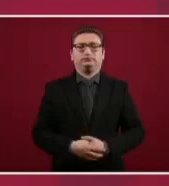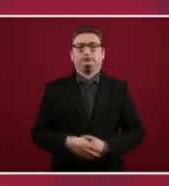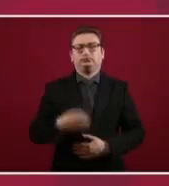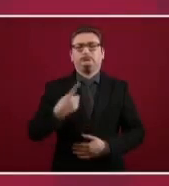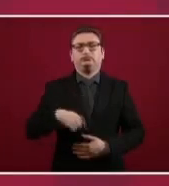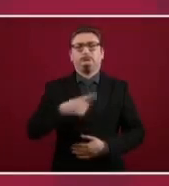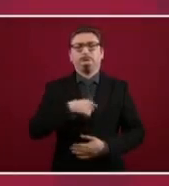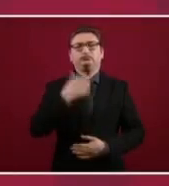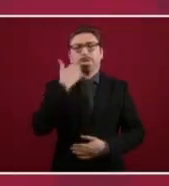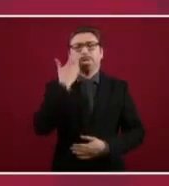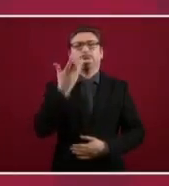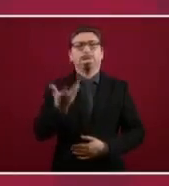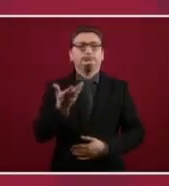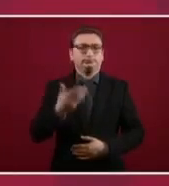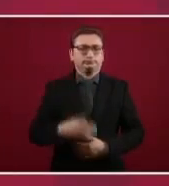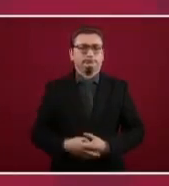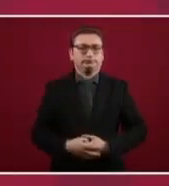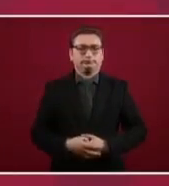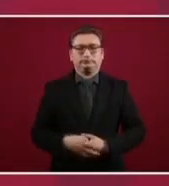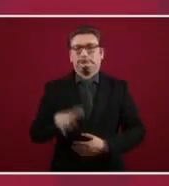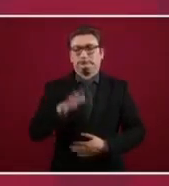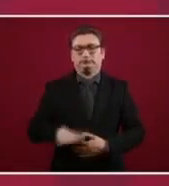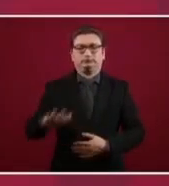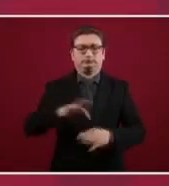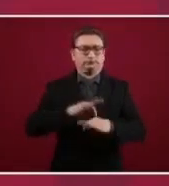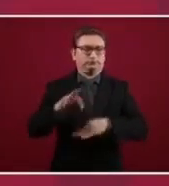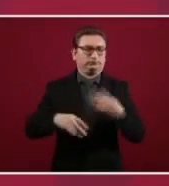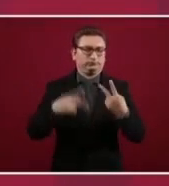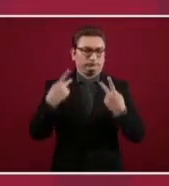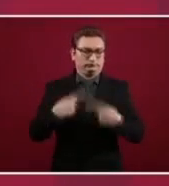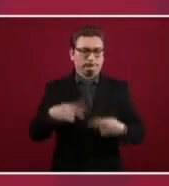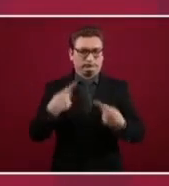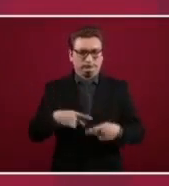pues qué nuestro pueblo